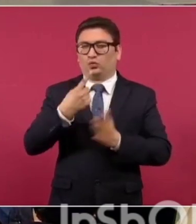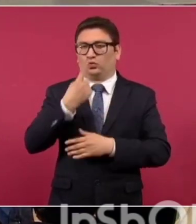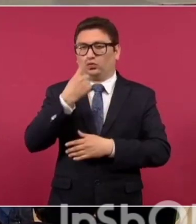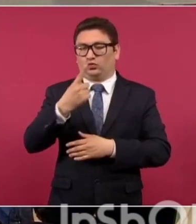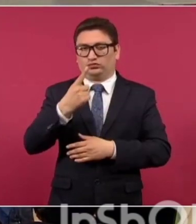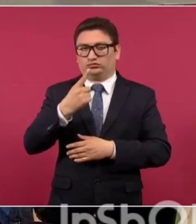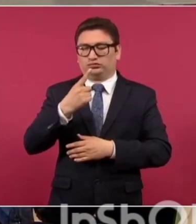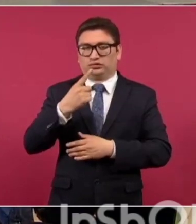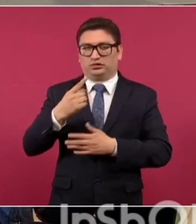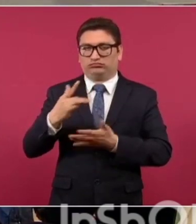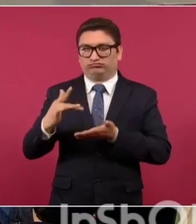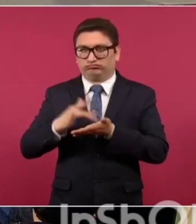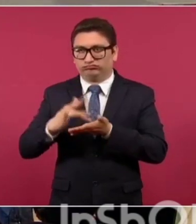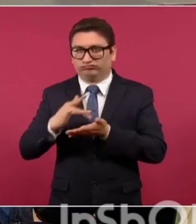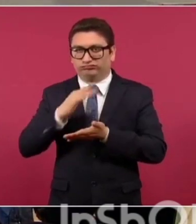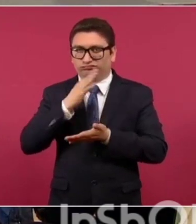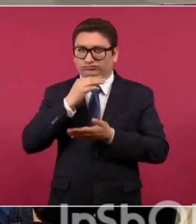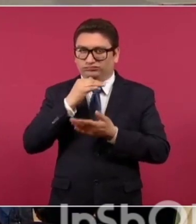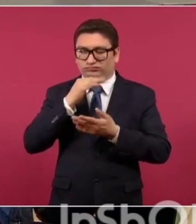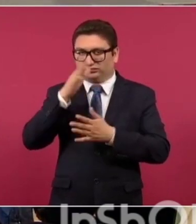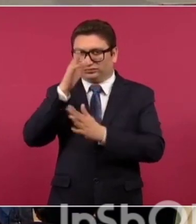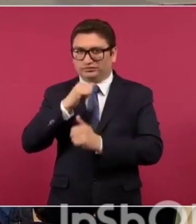hemos logrado consenso,